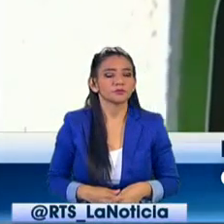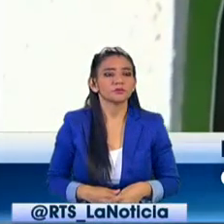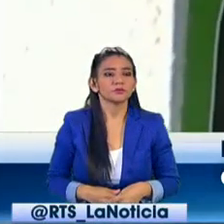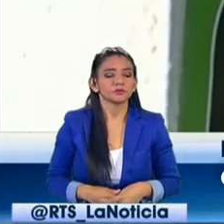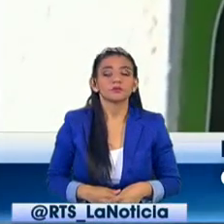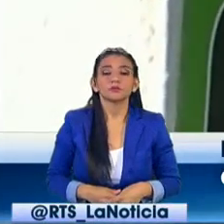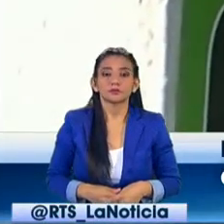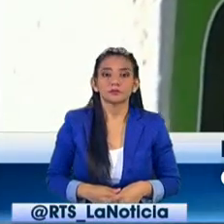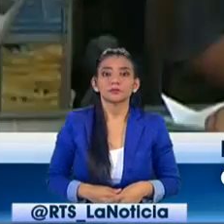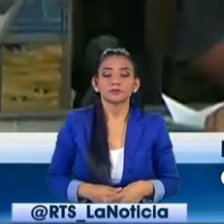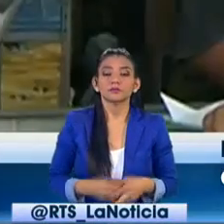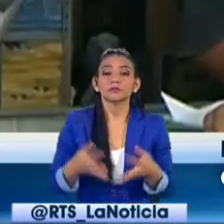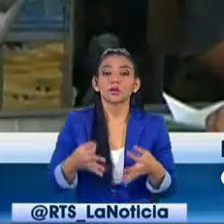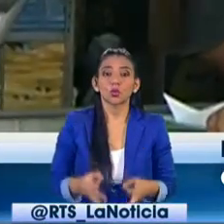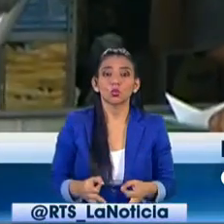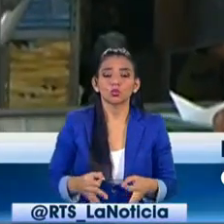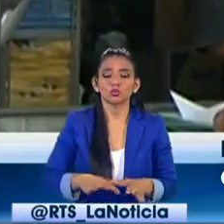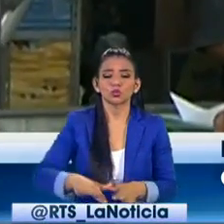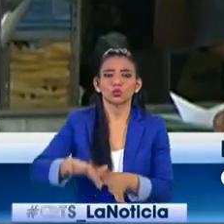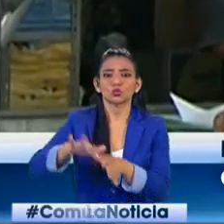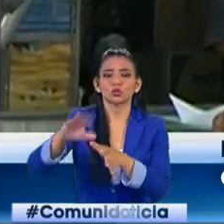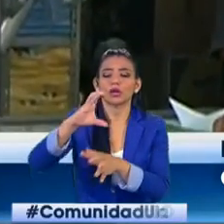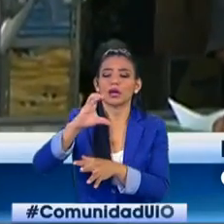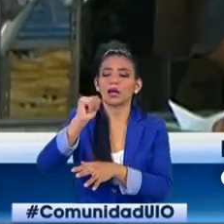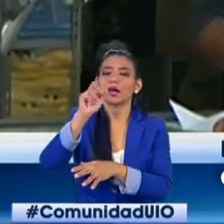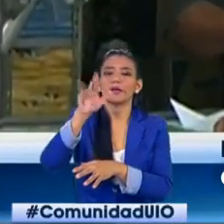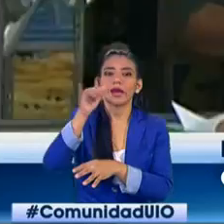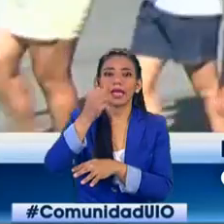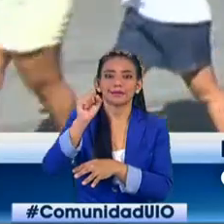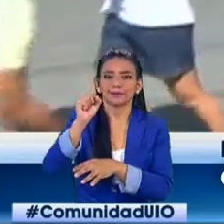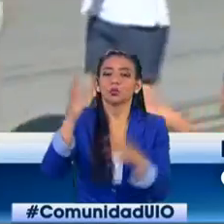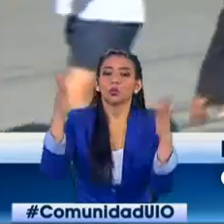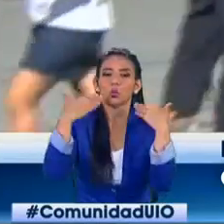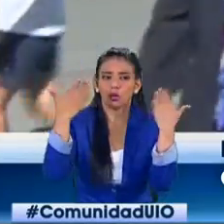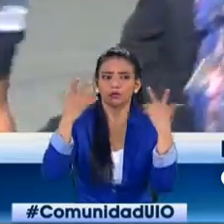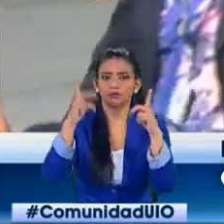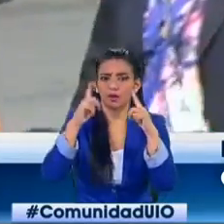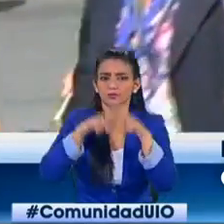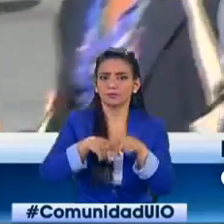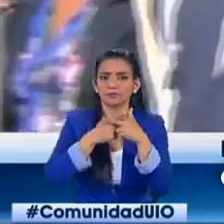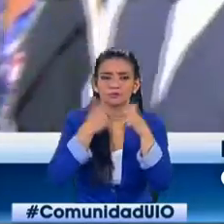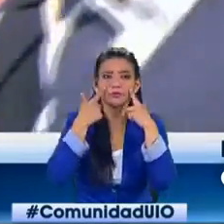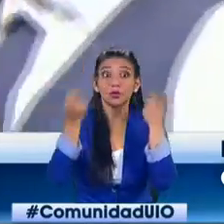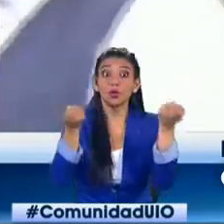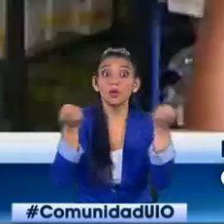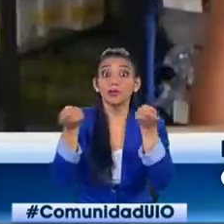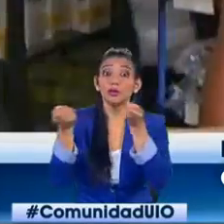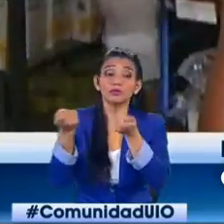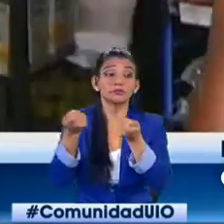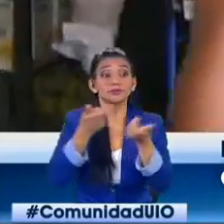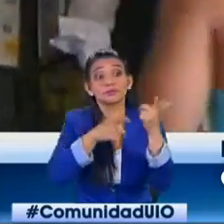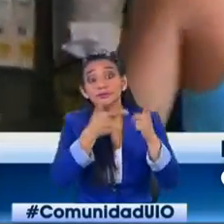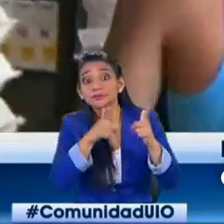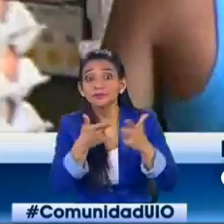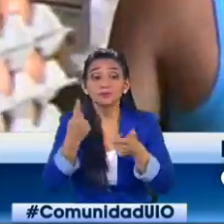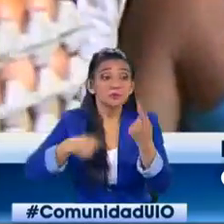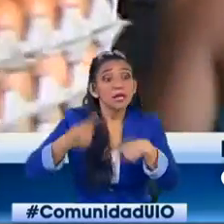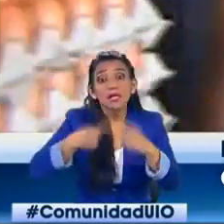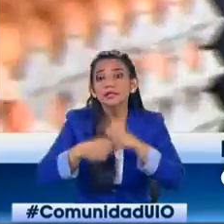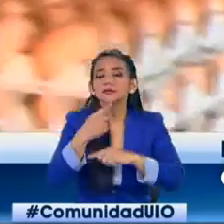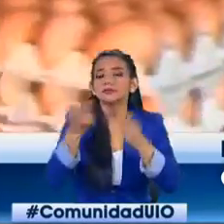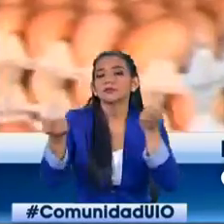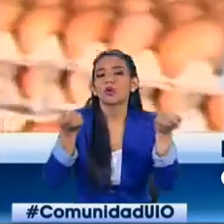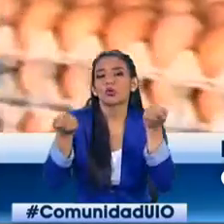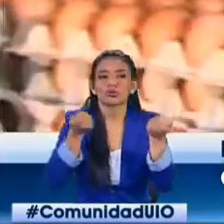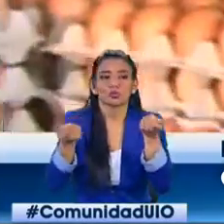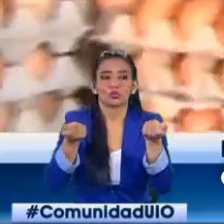Llegaron hasta los bajos del Cerro Las Cabras para empezar con el operativo. Se buscaba controlar la venta de bebidas alcohólicas en el punto,